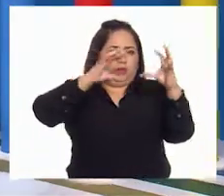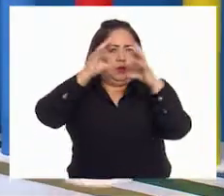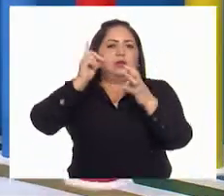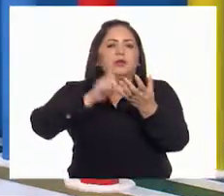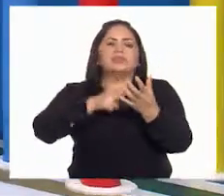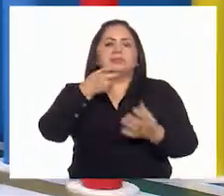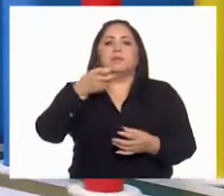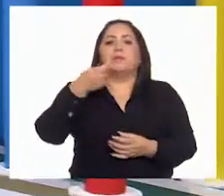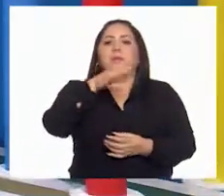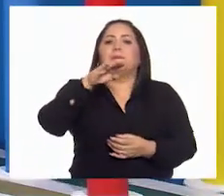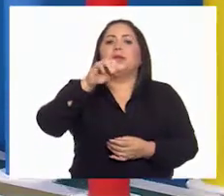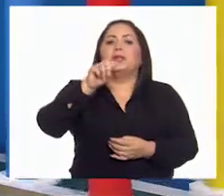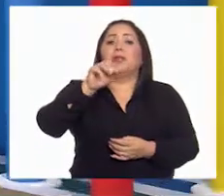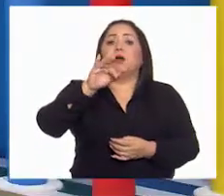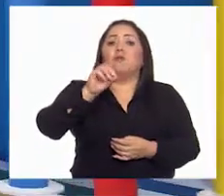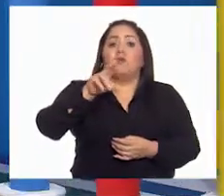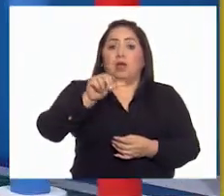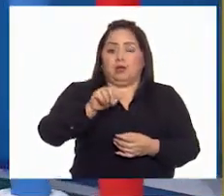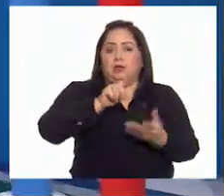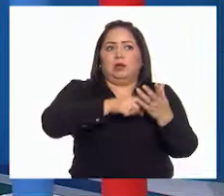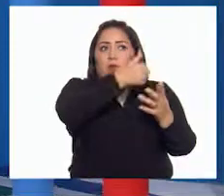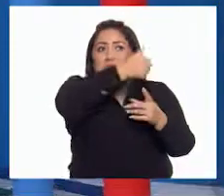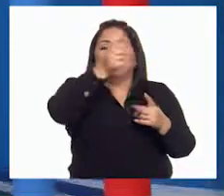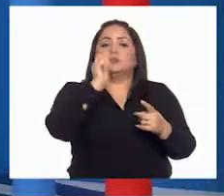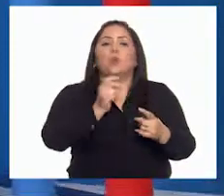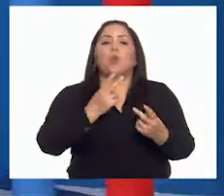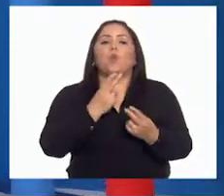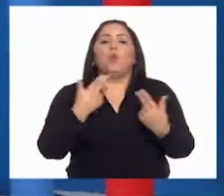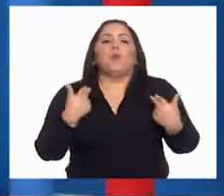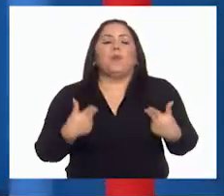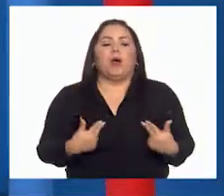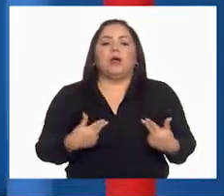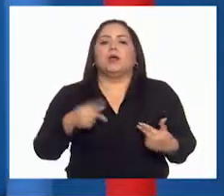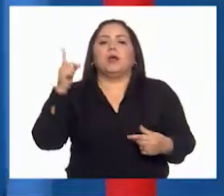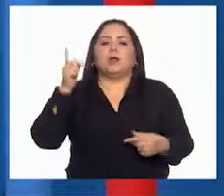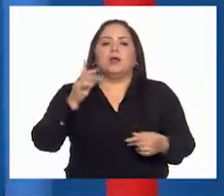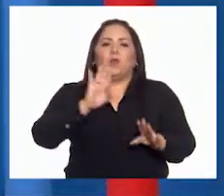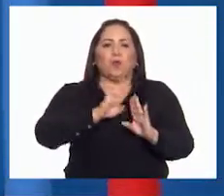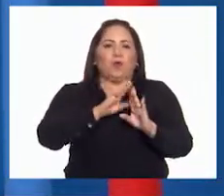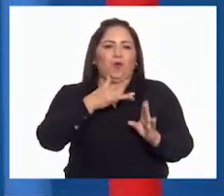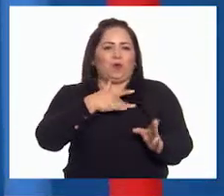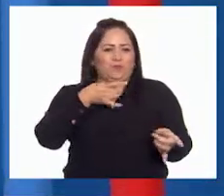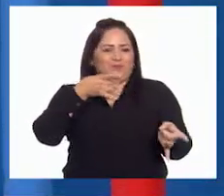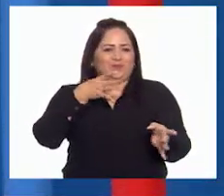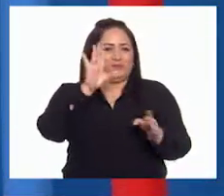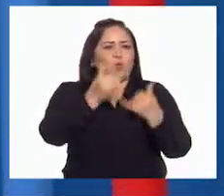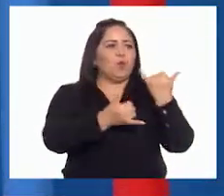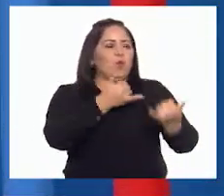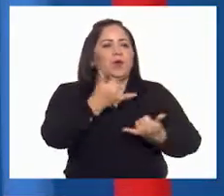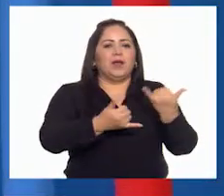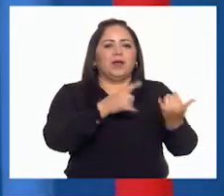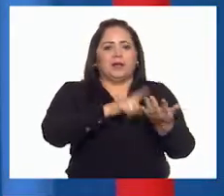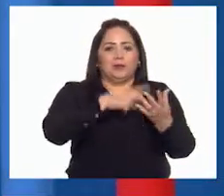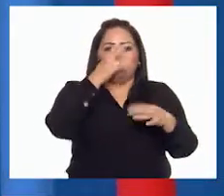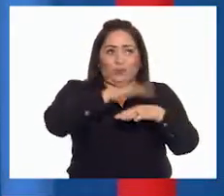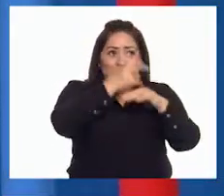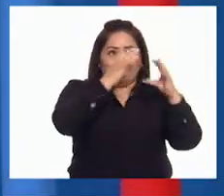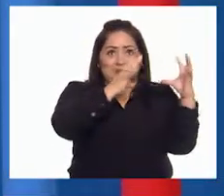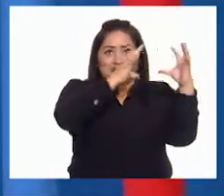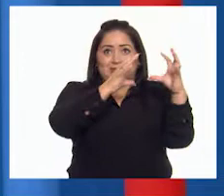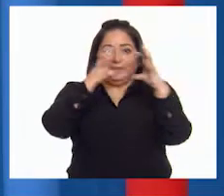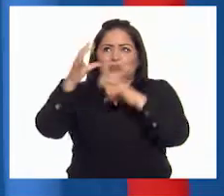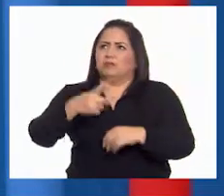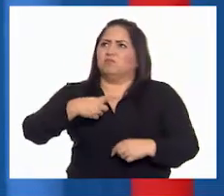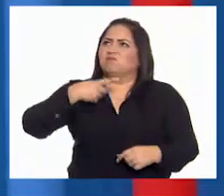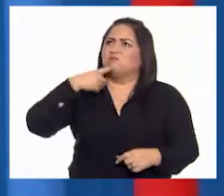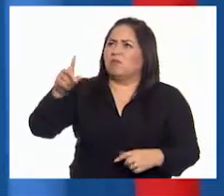una metáfora. Cada burbuja es un ser humano y Cupido juega con ellos. Por eso los cráneos de las burbujas le